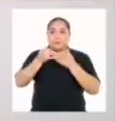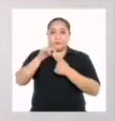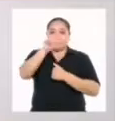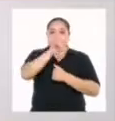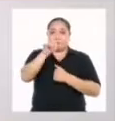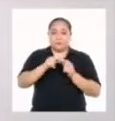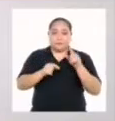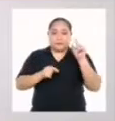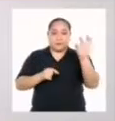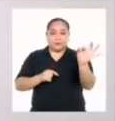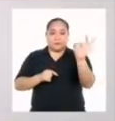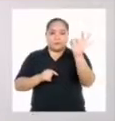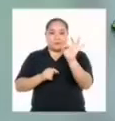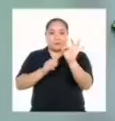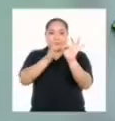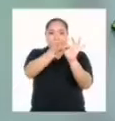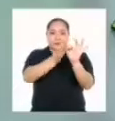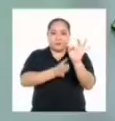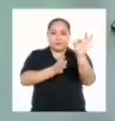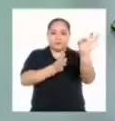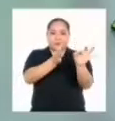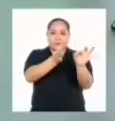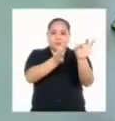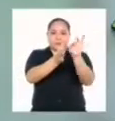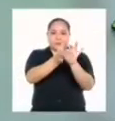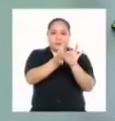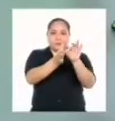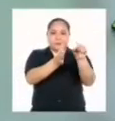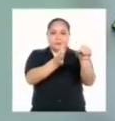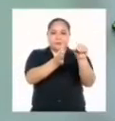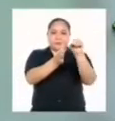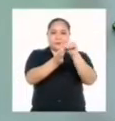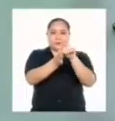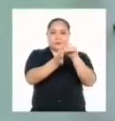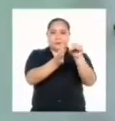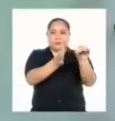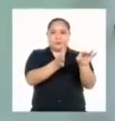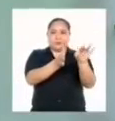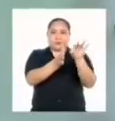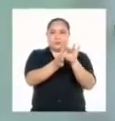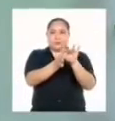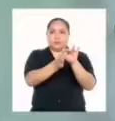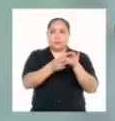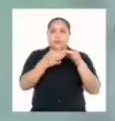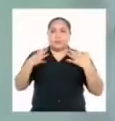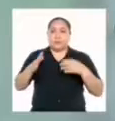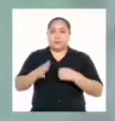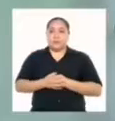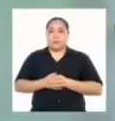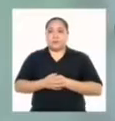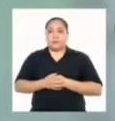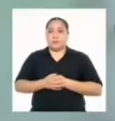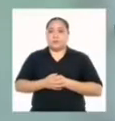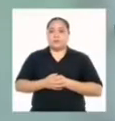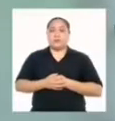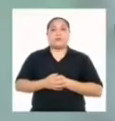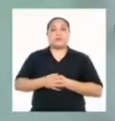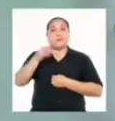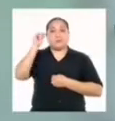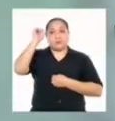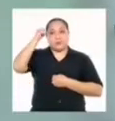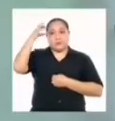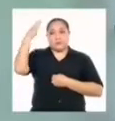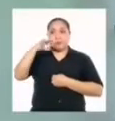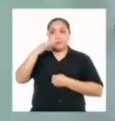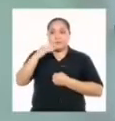Ahora lo mismo con el vértice opuesto que se encuentra en el inferior derecho. Cuando hagan los demás módulos,